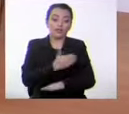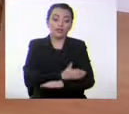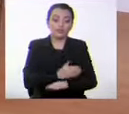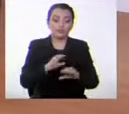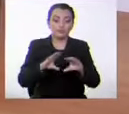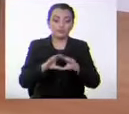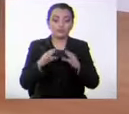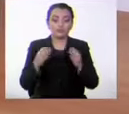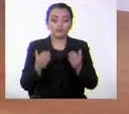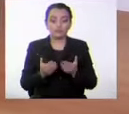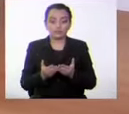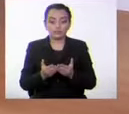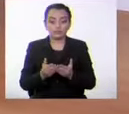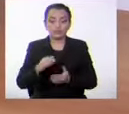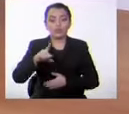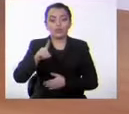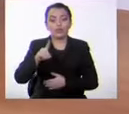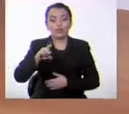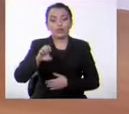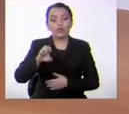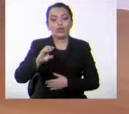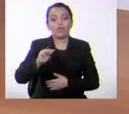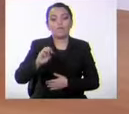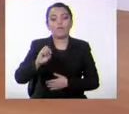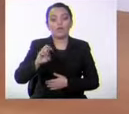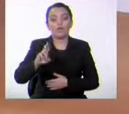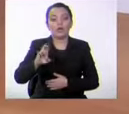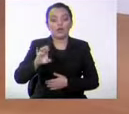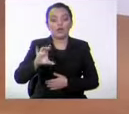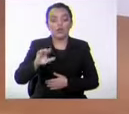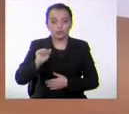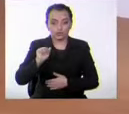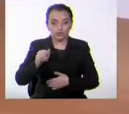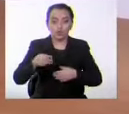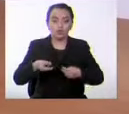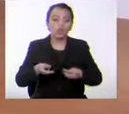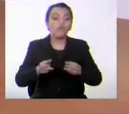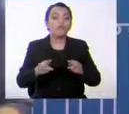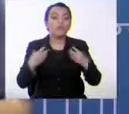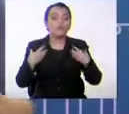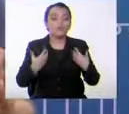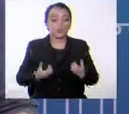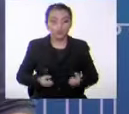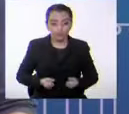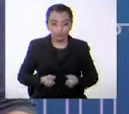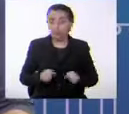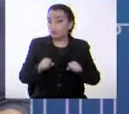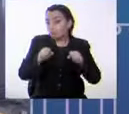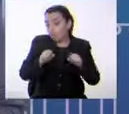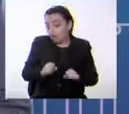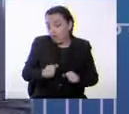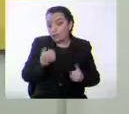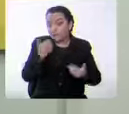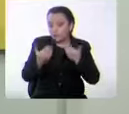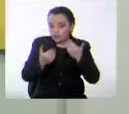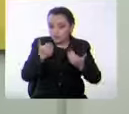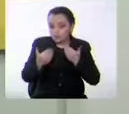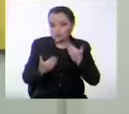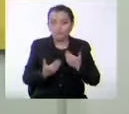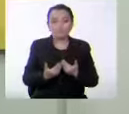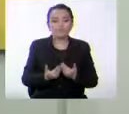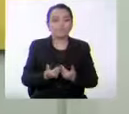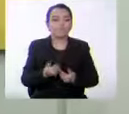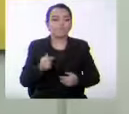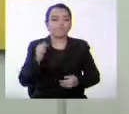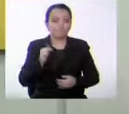la palabra democracia, que es una forma de gobierno y es quizás de la que podríamos hablar que es una de las actuales. Vamos a centrarnos